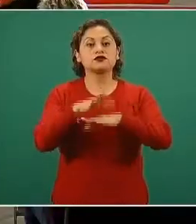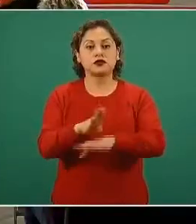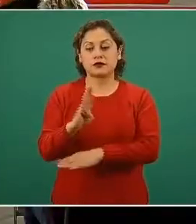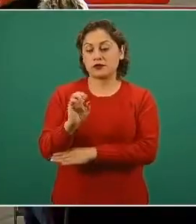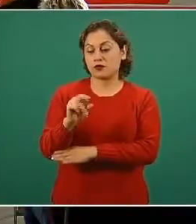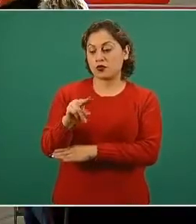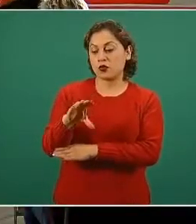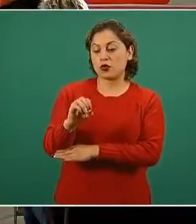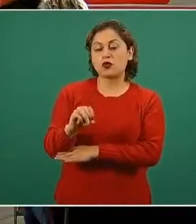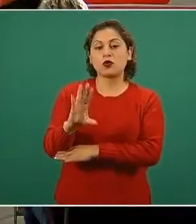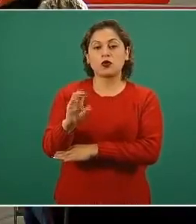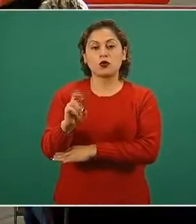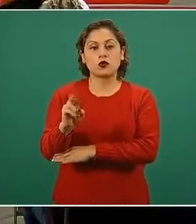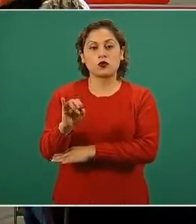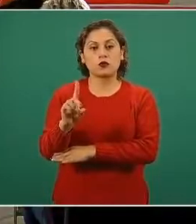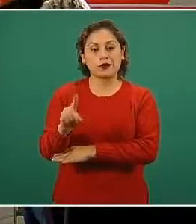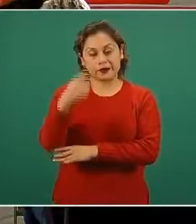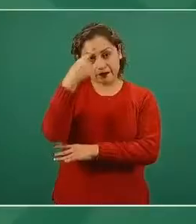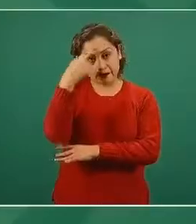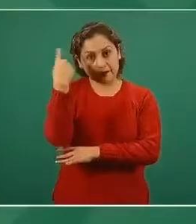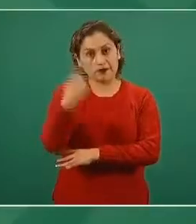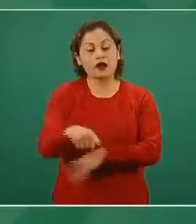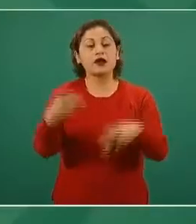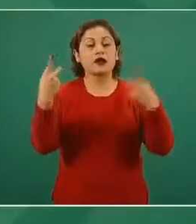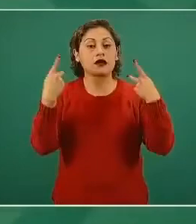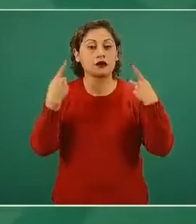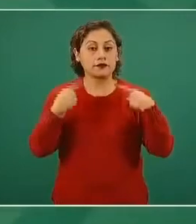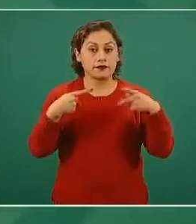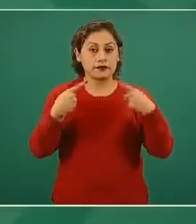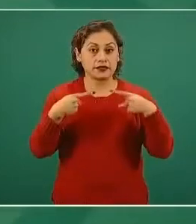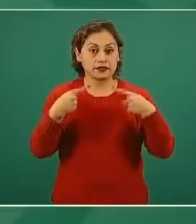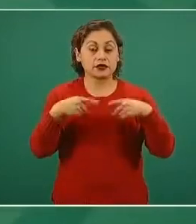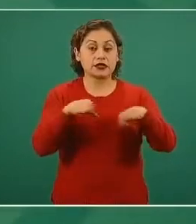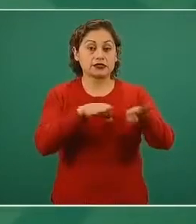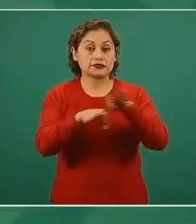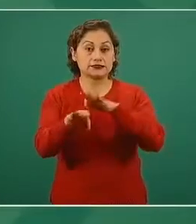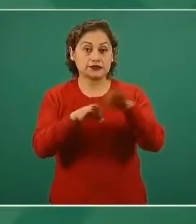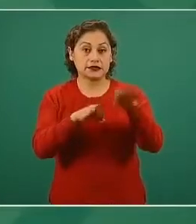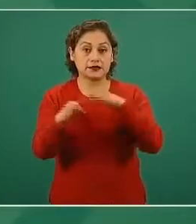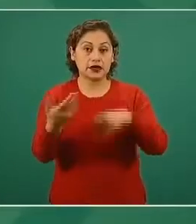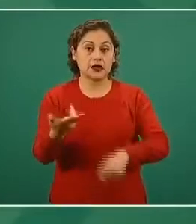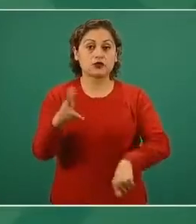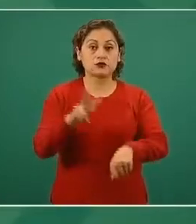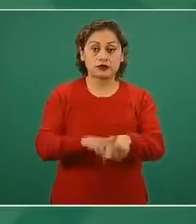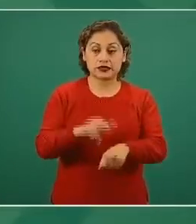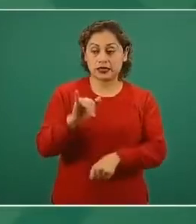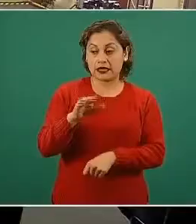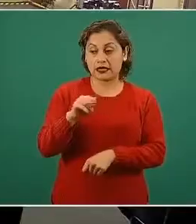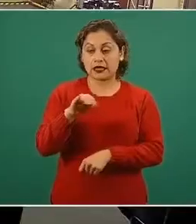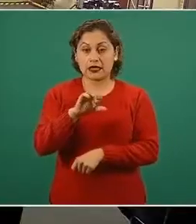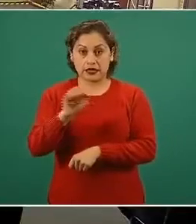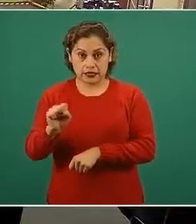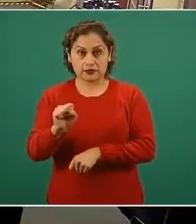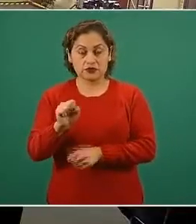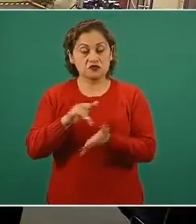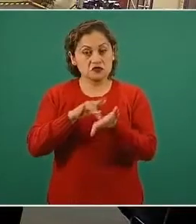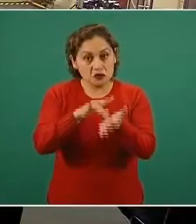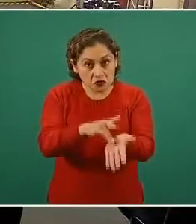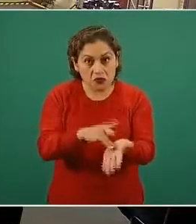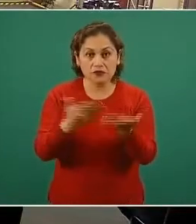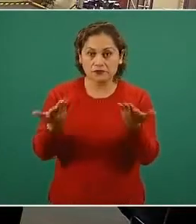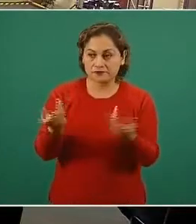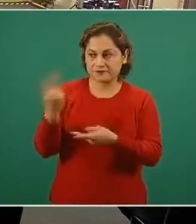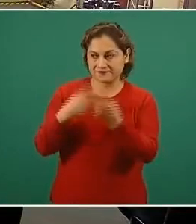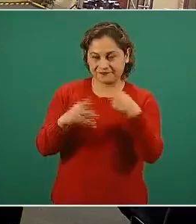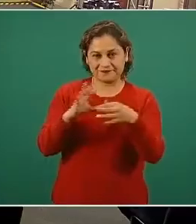para trabajadores de las unidades hospitalarias del IMSS. Entonces, muchas gracias, Víctor Hugo,